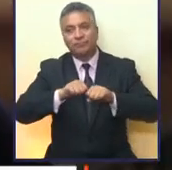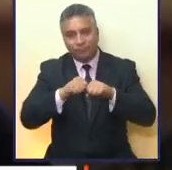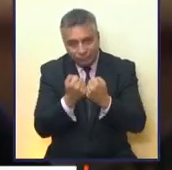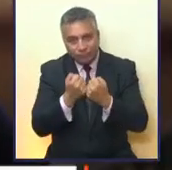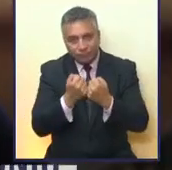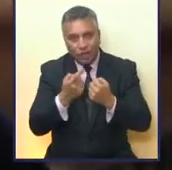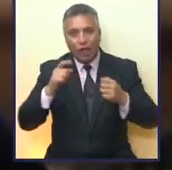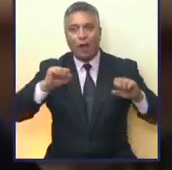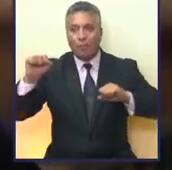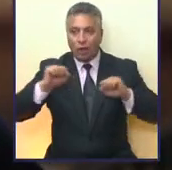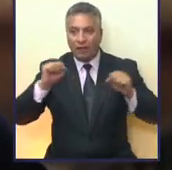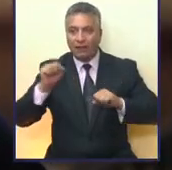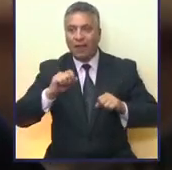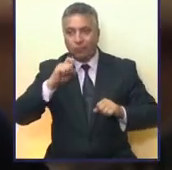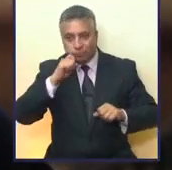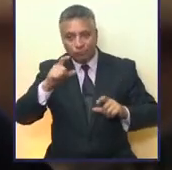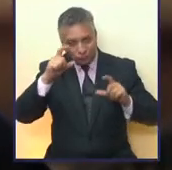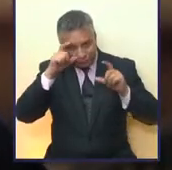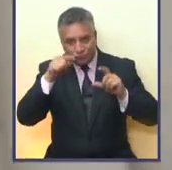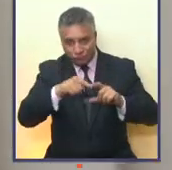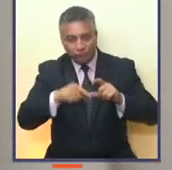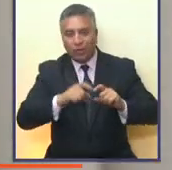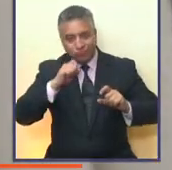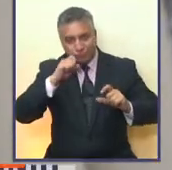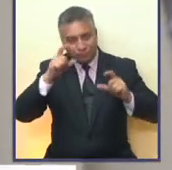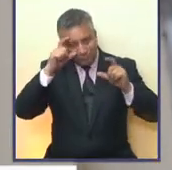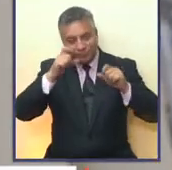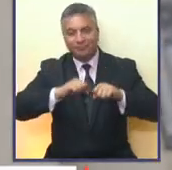expresada en los mismos anteojos que están por sí fracturados.